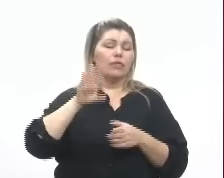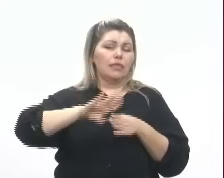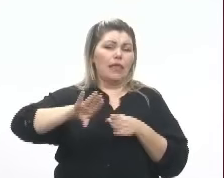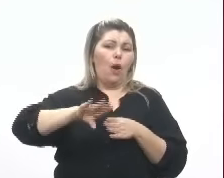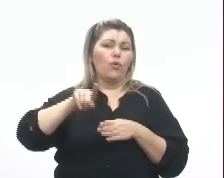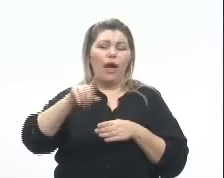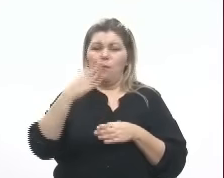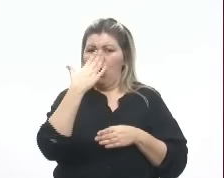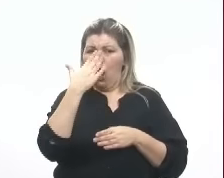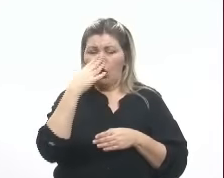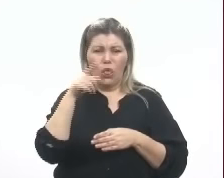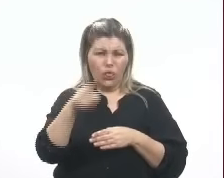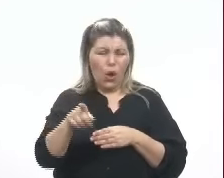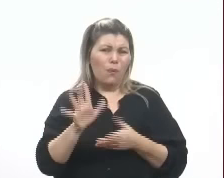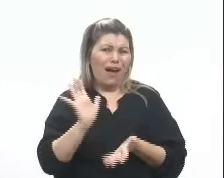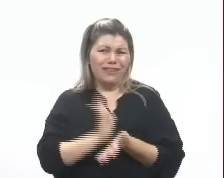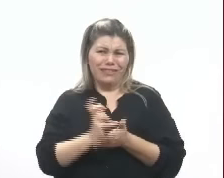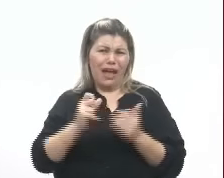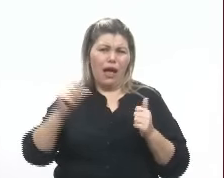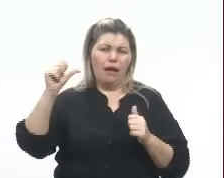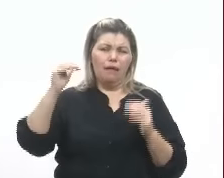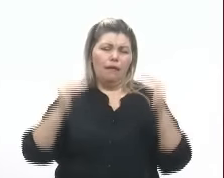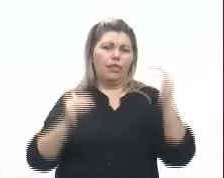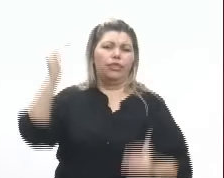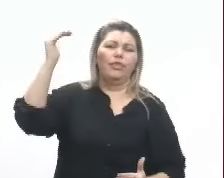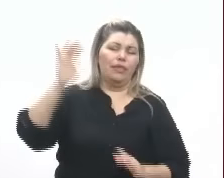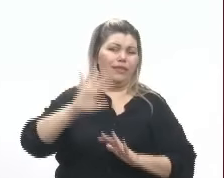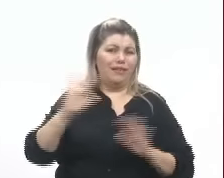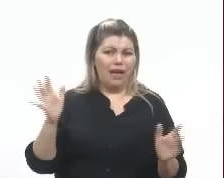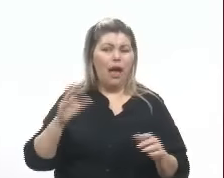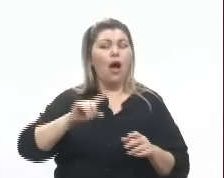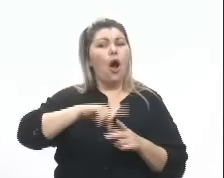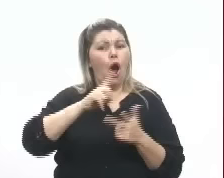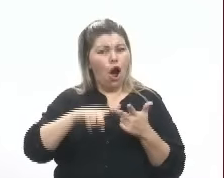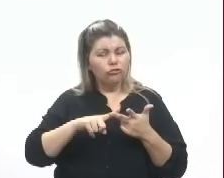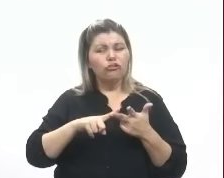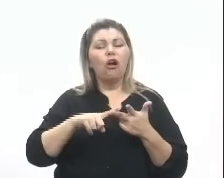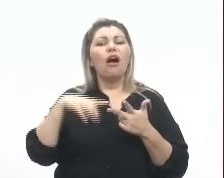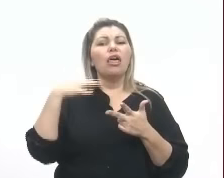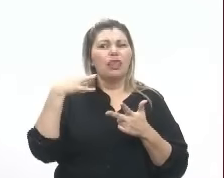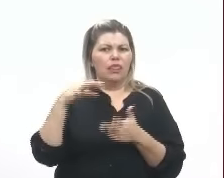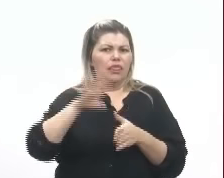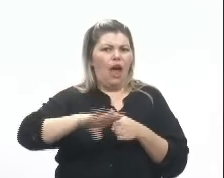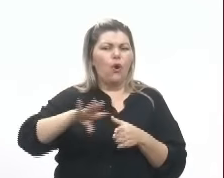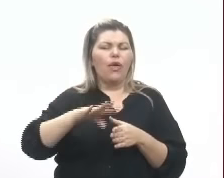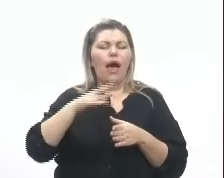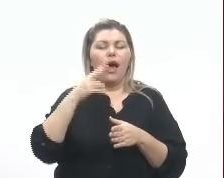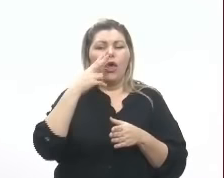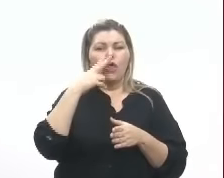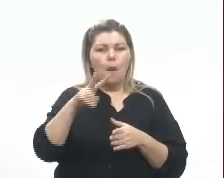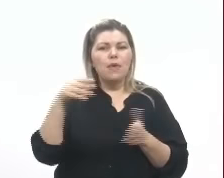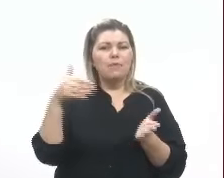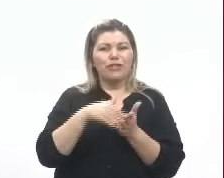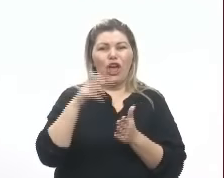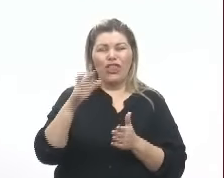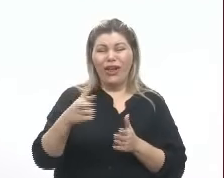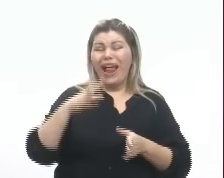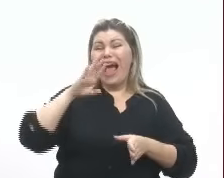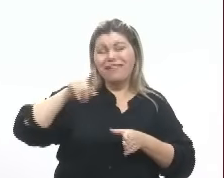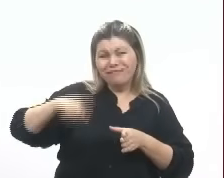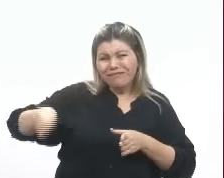hablemos de las generadoras que le están debiendo arriba de 2.000 millones de dólares. Lo que le deben a las